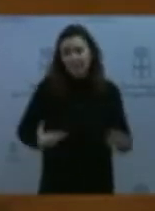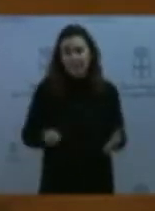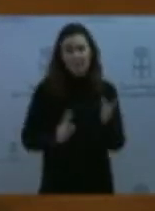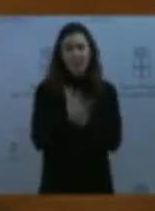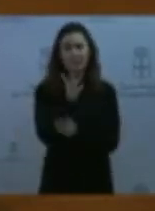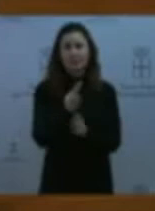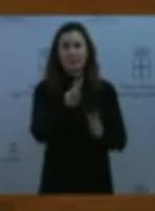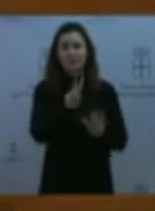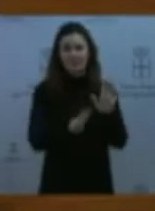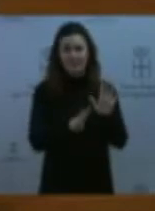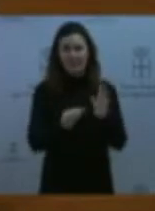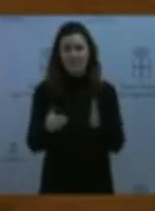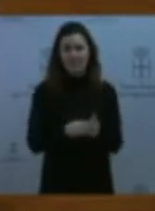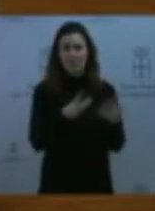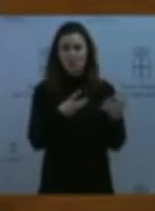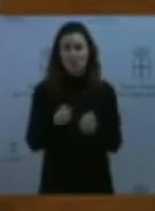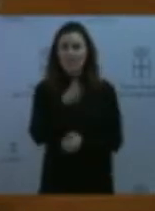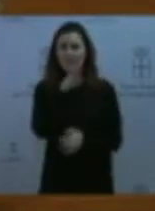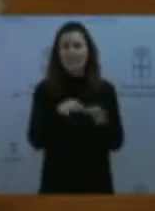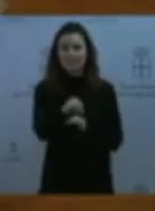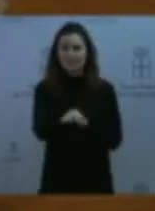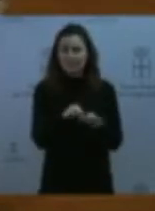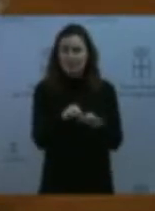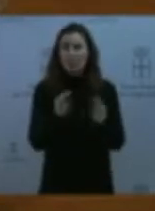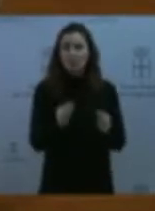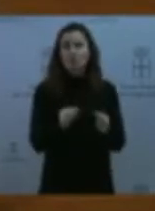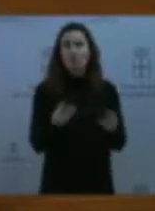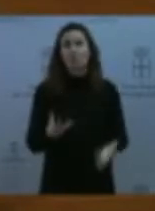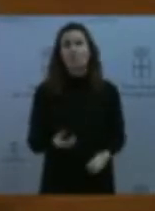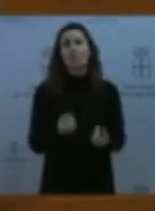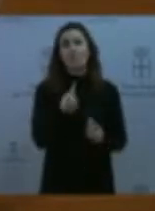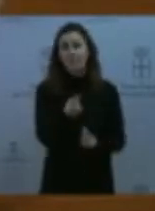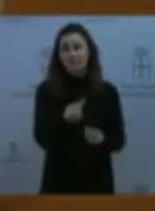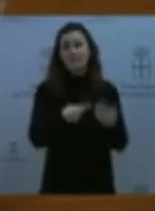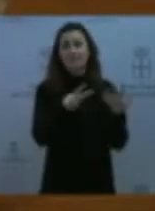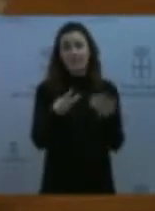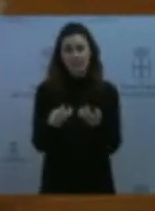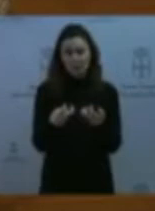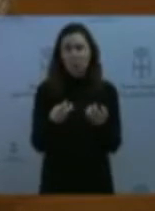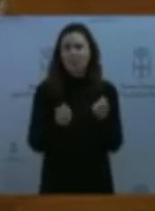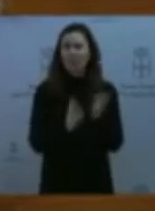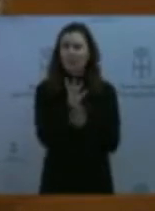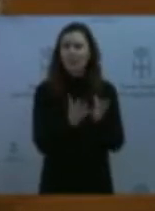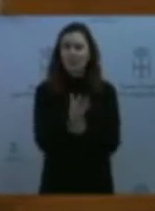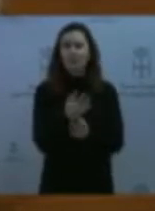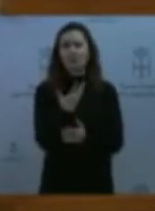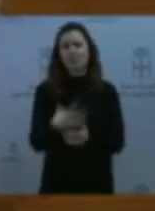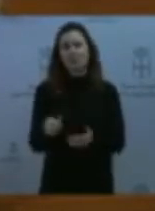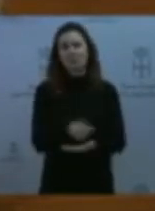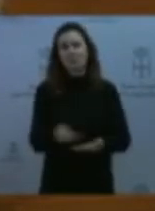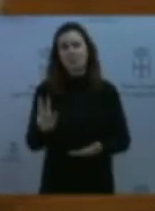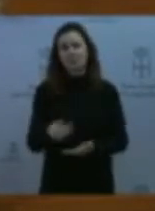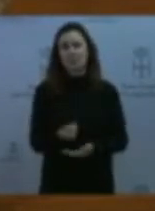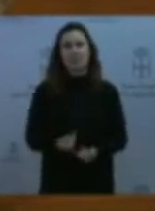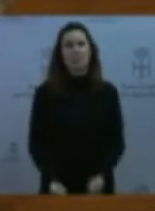con 1.730 incendios forestales y 50 millones de euros en pérdidas. Pero es que, además, esa modificación no